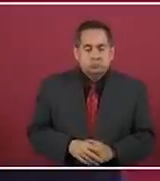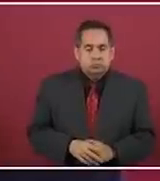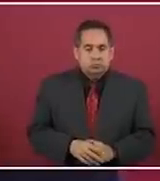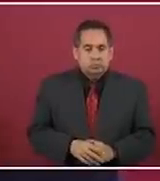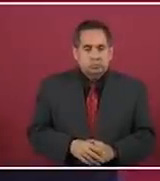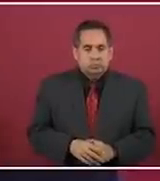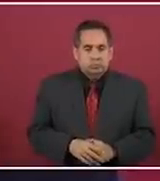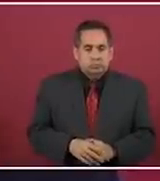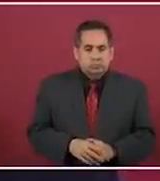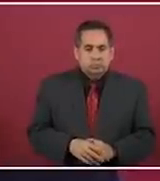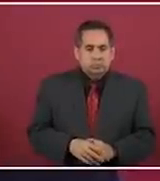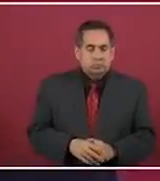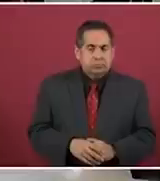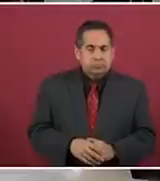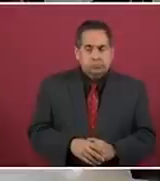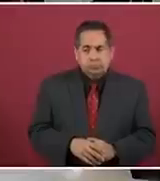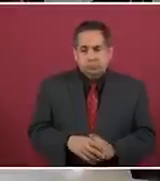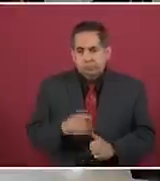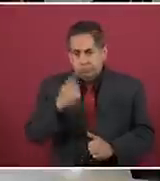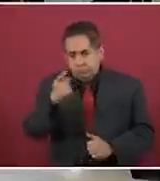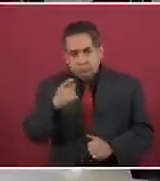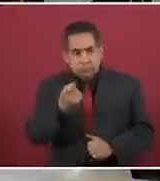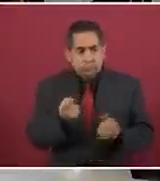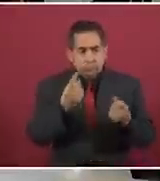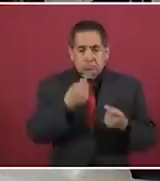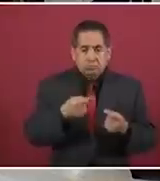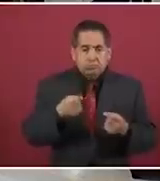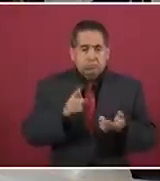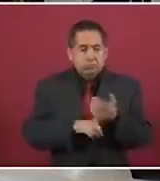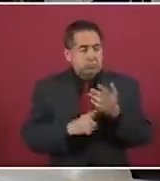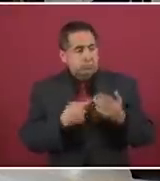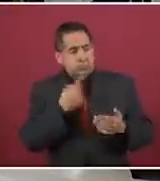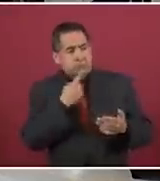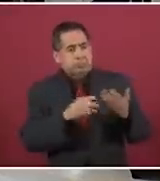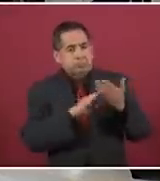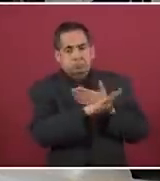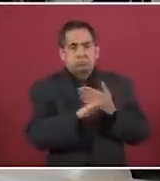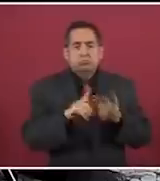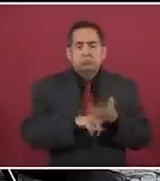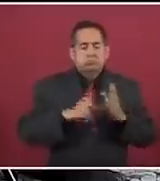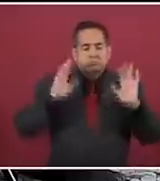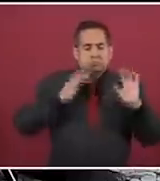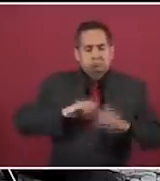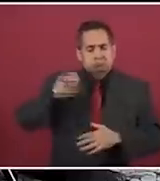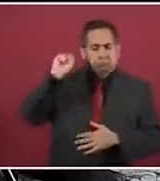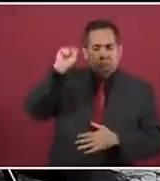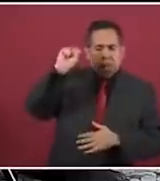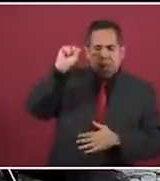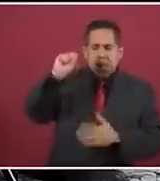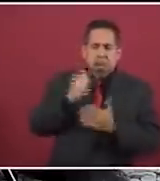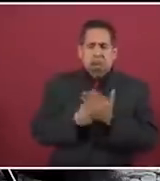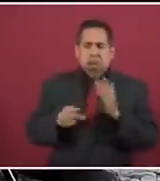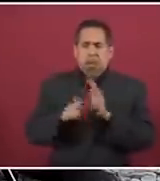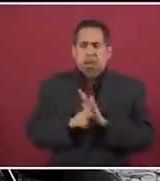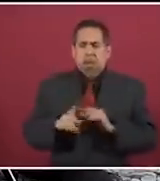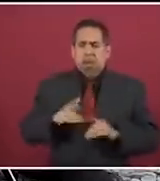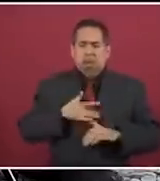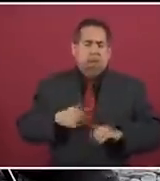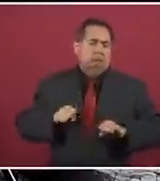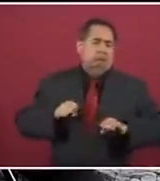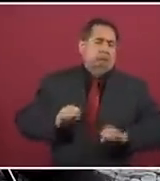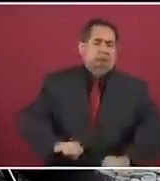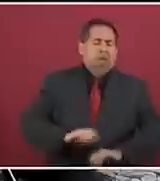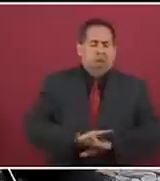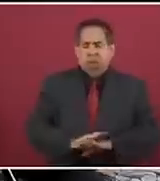Digo, presidente, se amparan a las costillas de que están sindicalizados y que son de base y se sienten